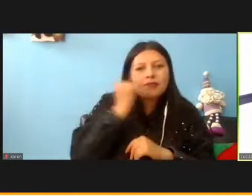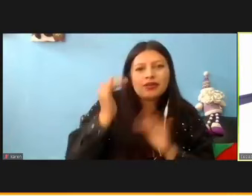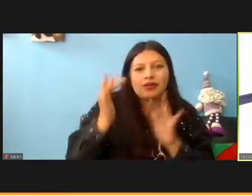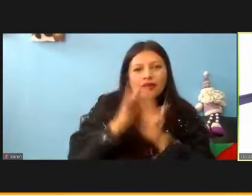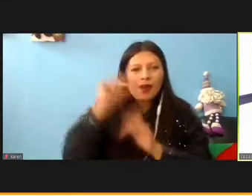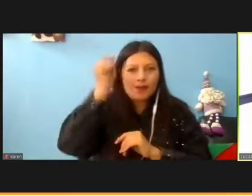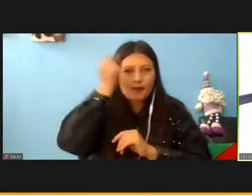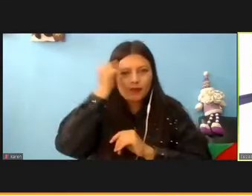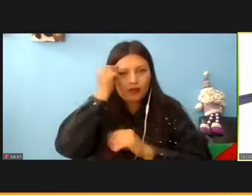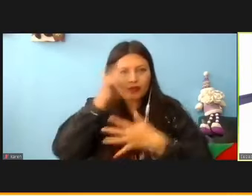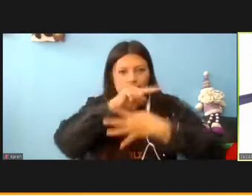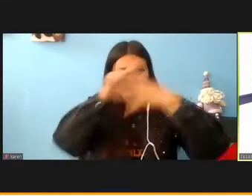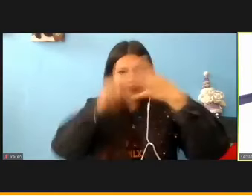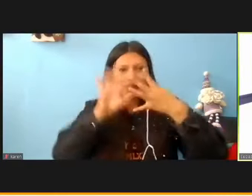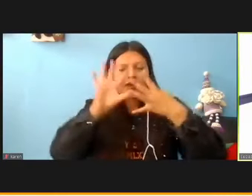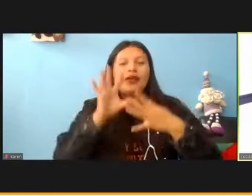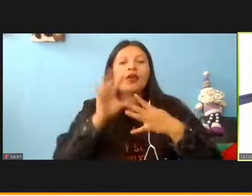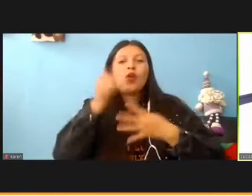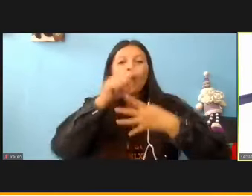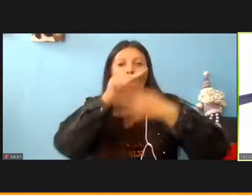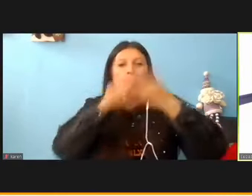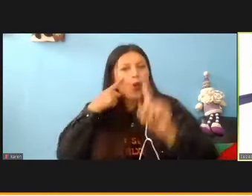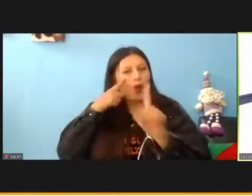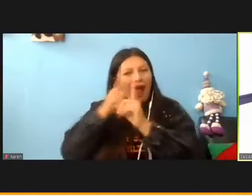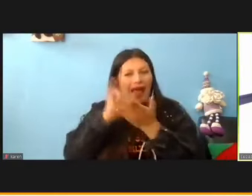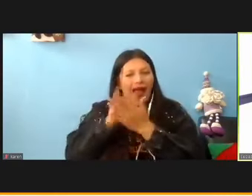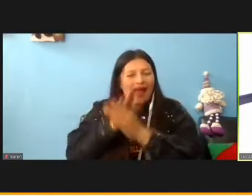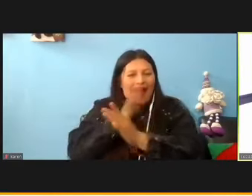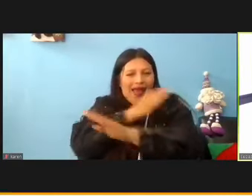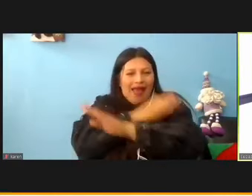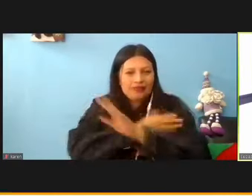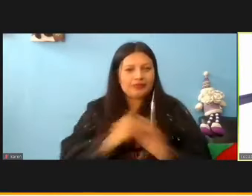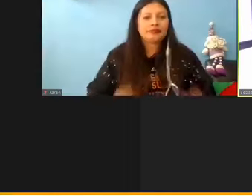memorias. Esos serían nuestros objetivos.